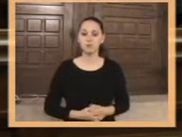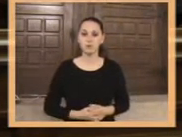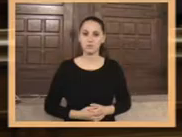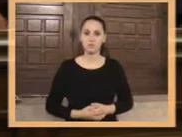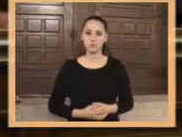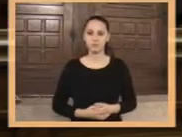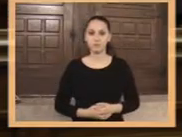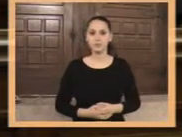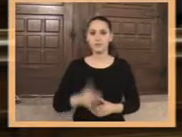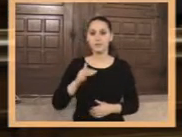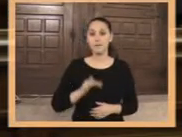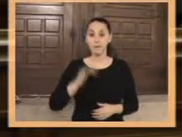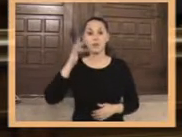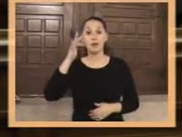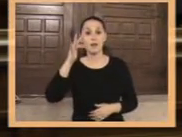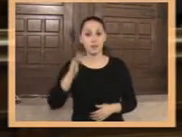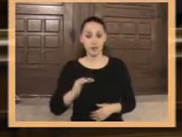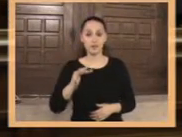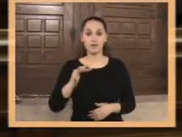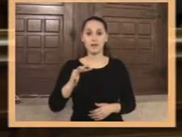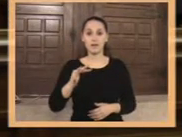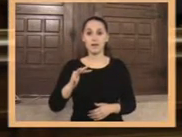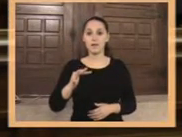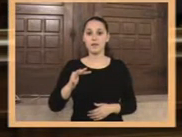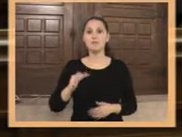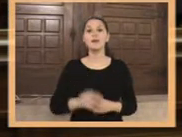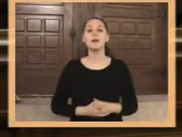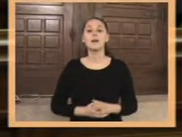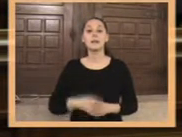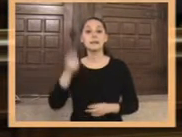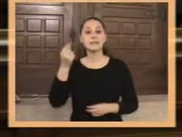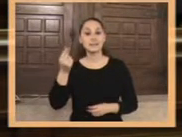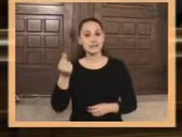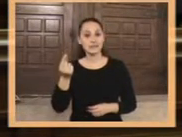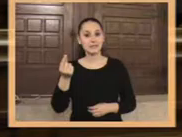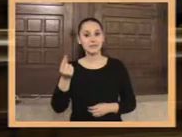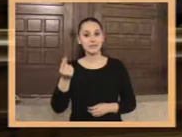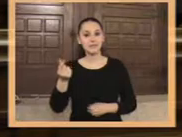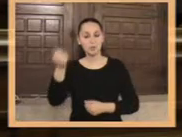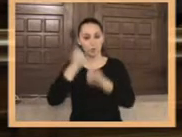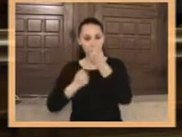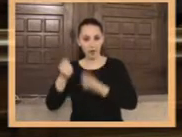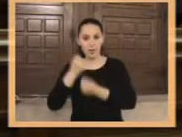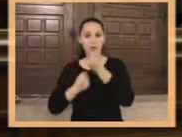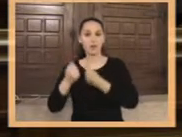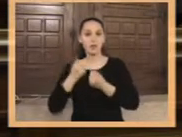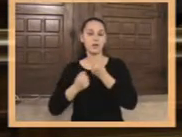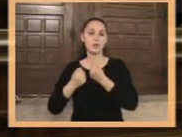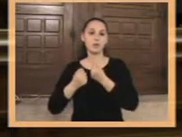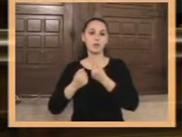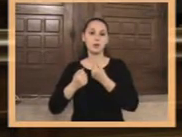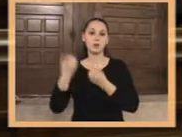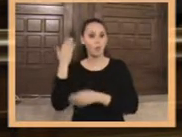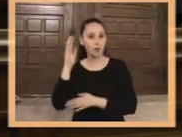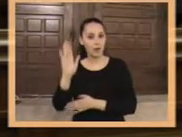este acuerdo. Además, se plantea la disponibilidad de medios económicos porque el destino de archivo precisamente